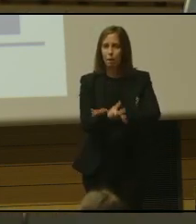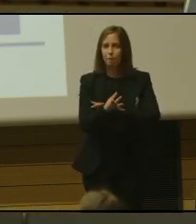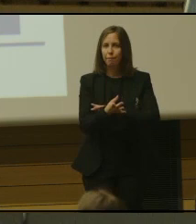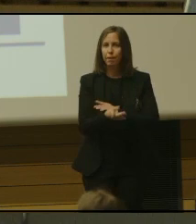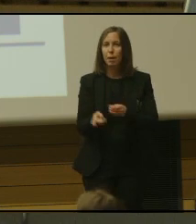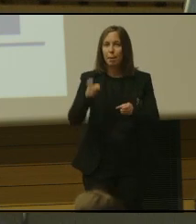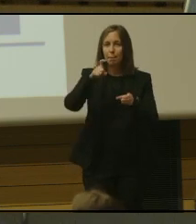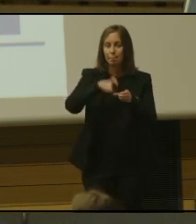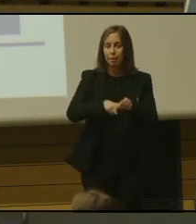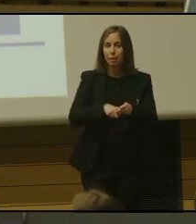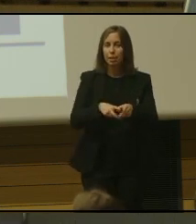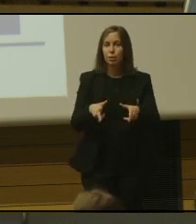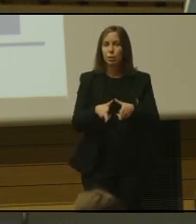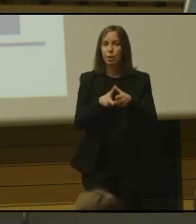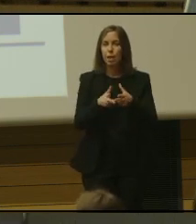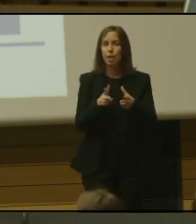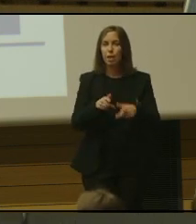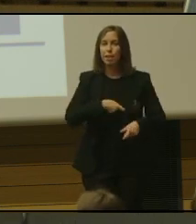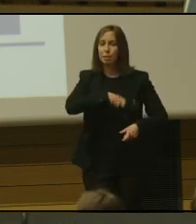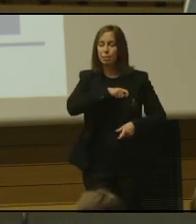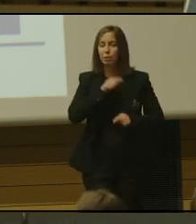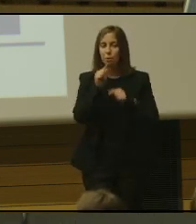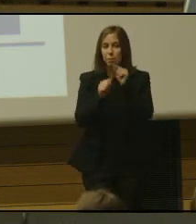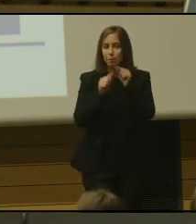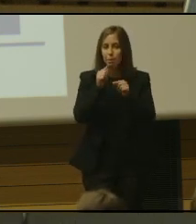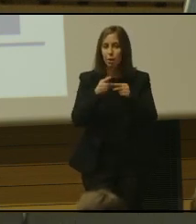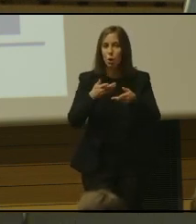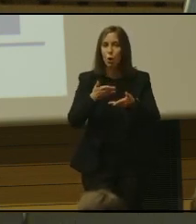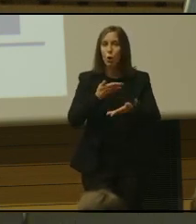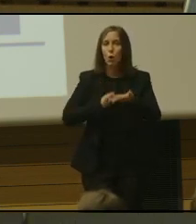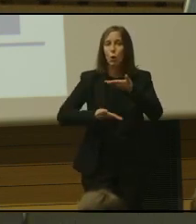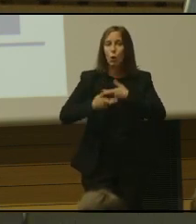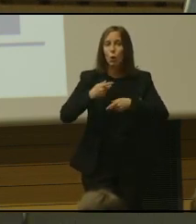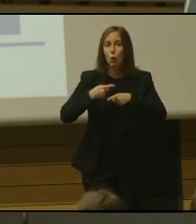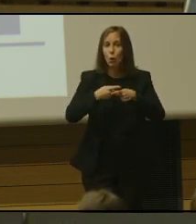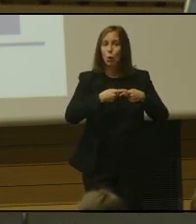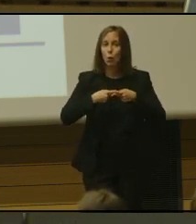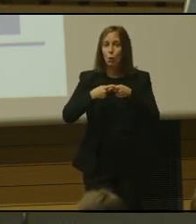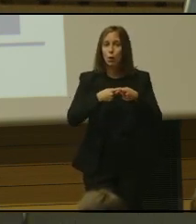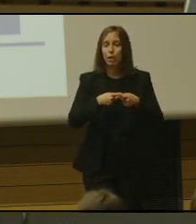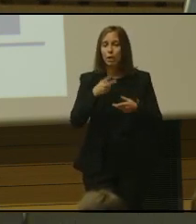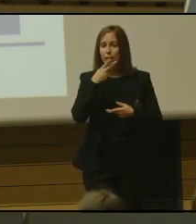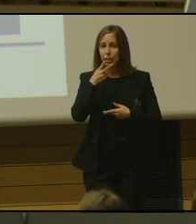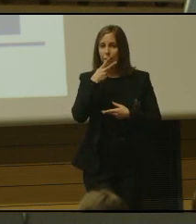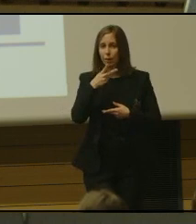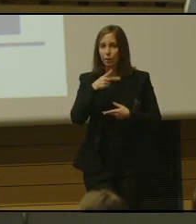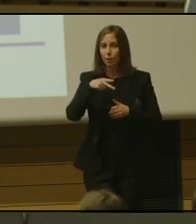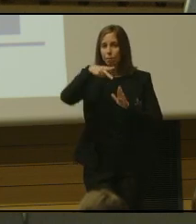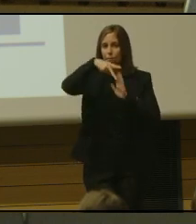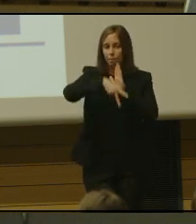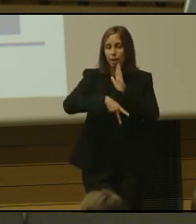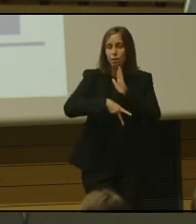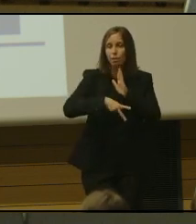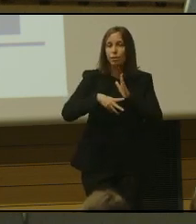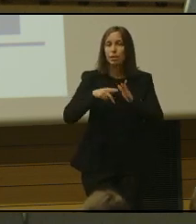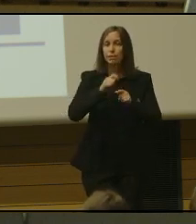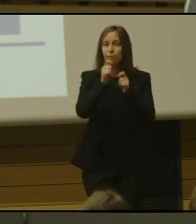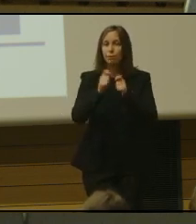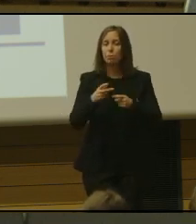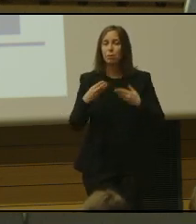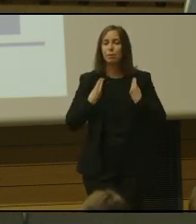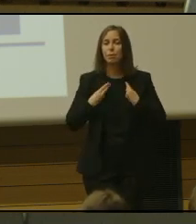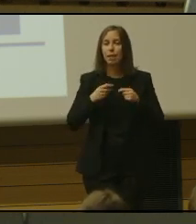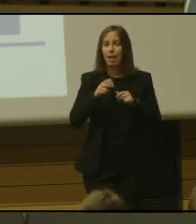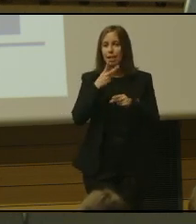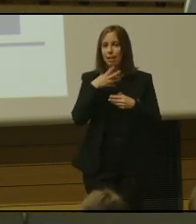Pertenece a la Sociedad Española de Epidemiología, donde coordina el grupo de trabajo de tabaco, y su labor investigadora está en el marco de los estilos de vida saludables y conductas